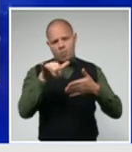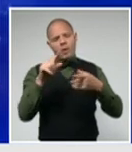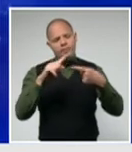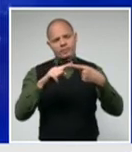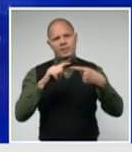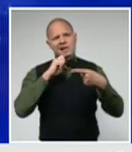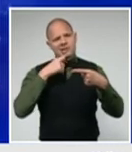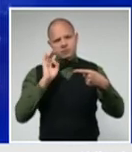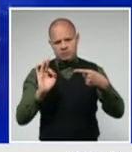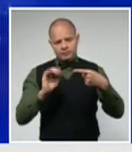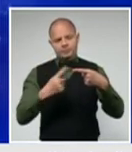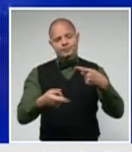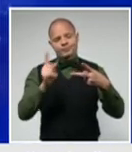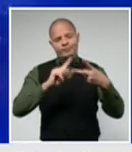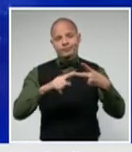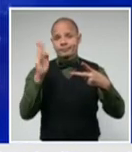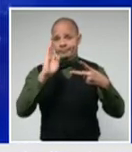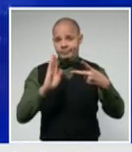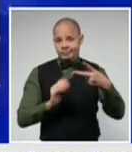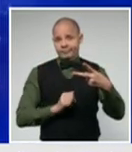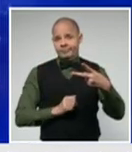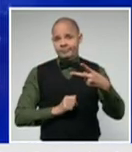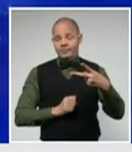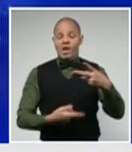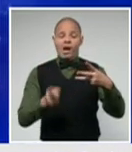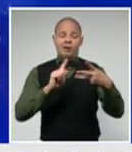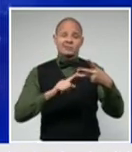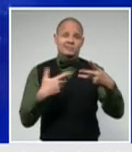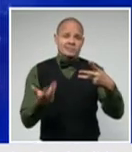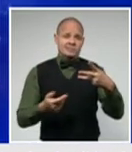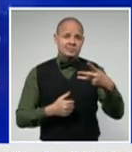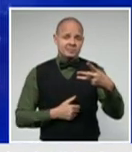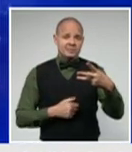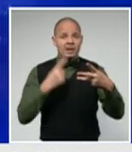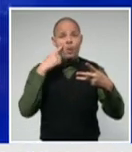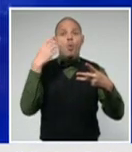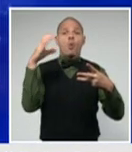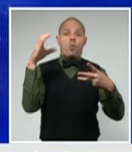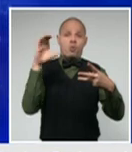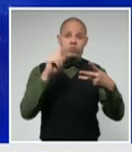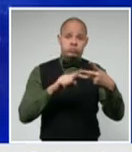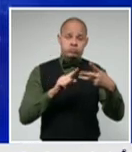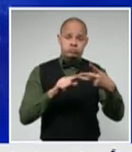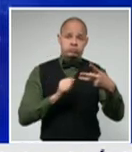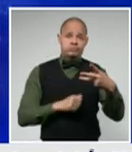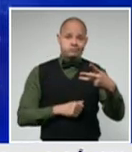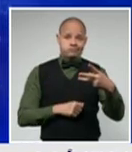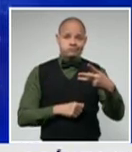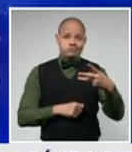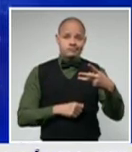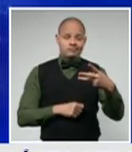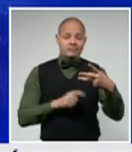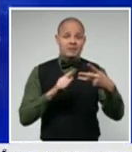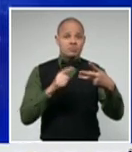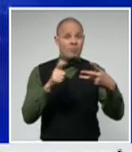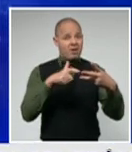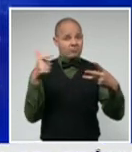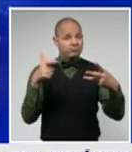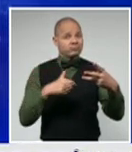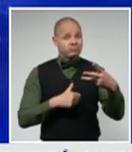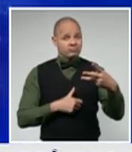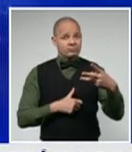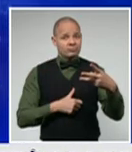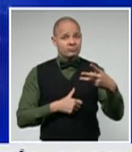en segundo lugar, pero le sigue Colombia con una cifra bastante elevada,